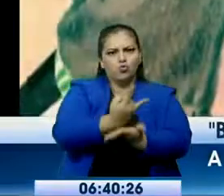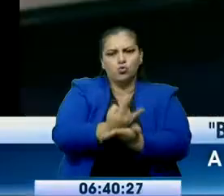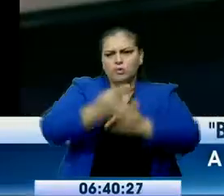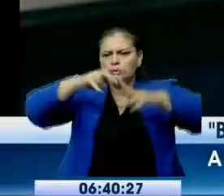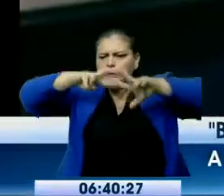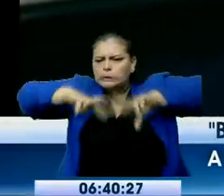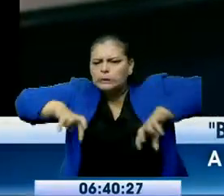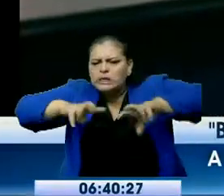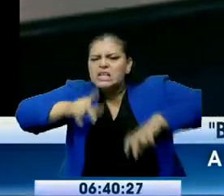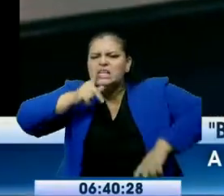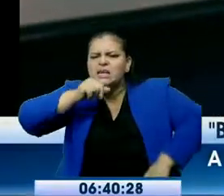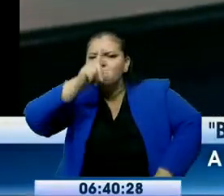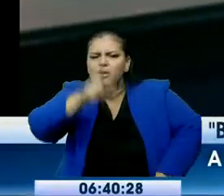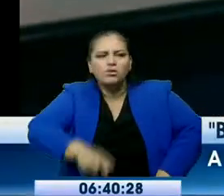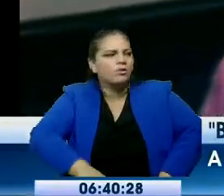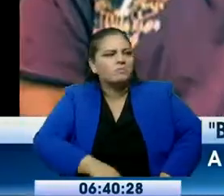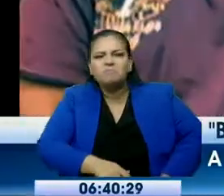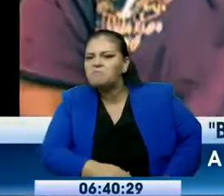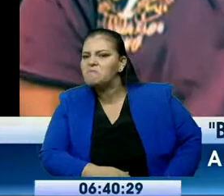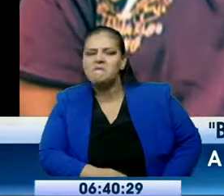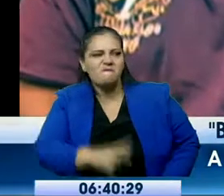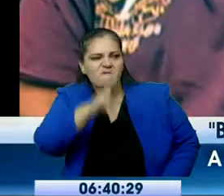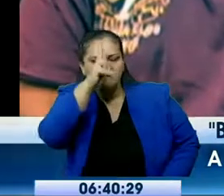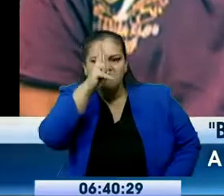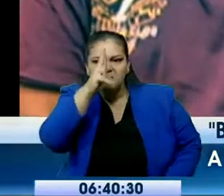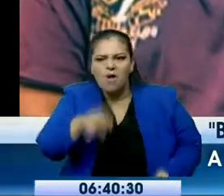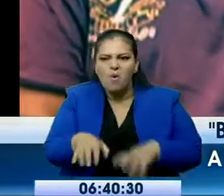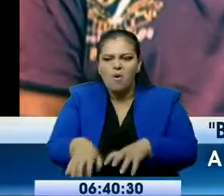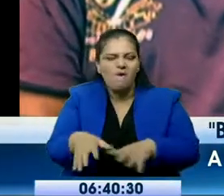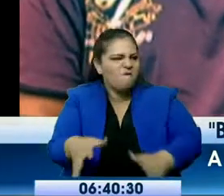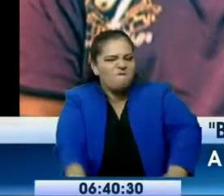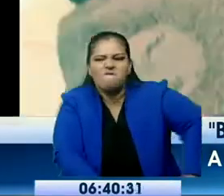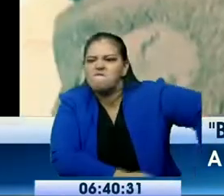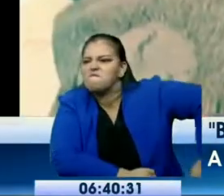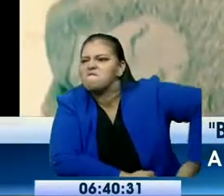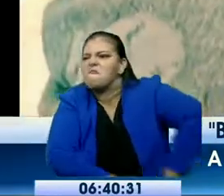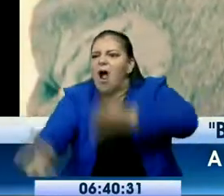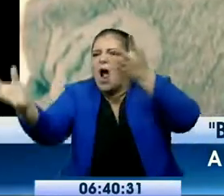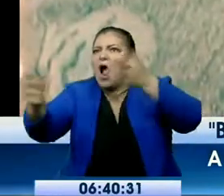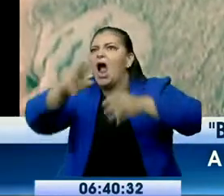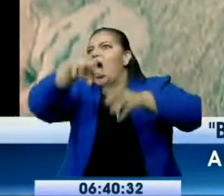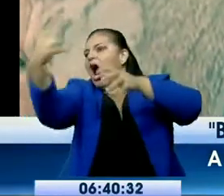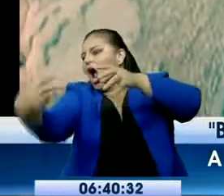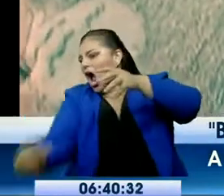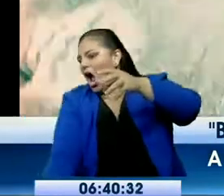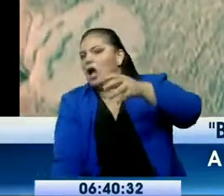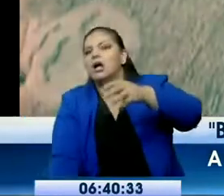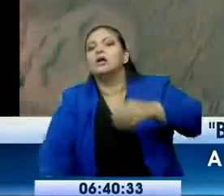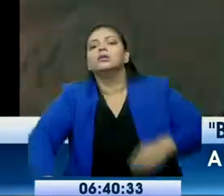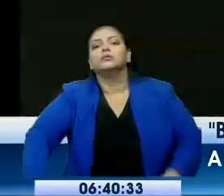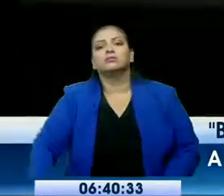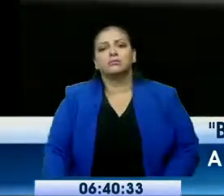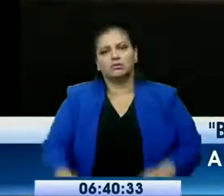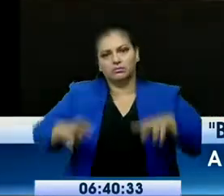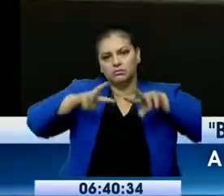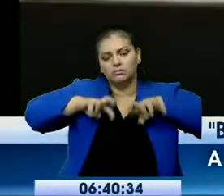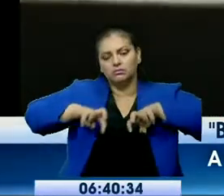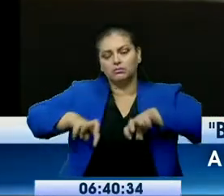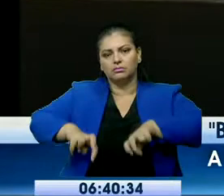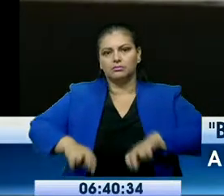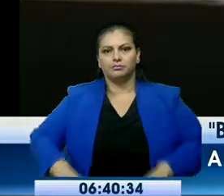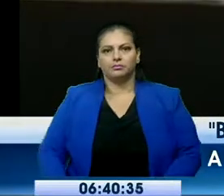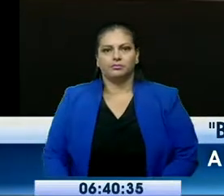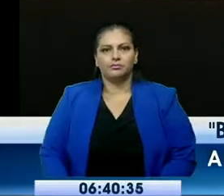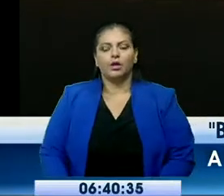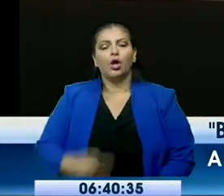mascota es un cuidador de carros del estadio. Aún no cree que en cuestión de segundos pasó toda una tragedia. En el momento que yo estaba cuidando, como estaba